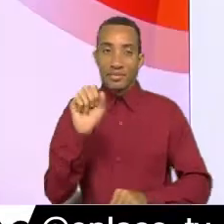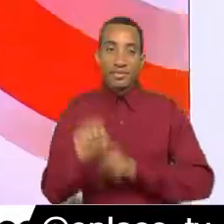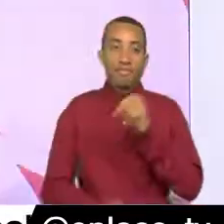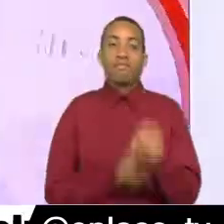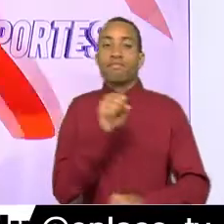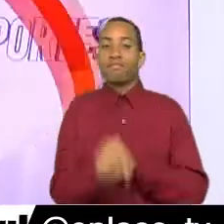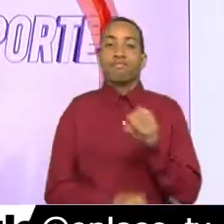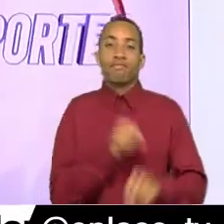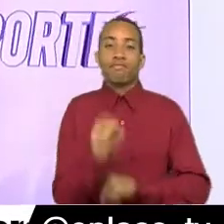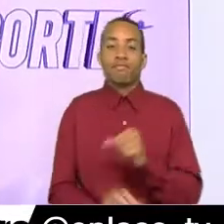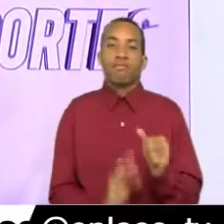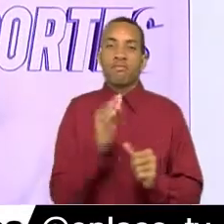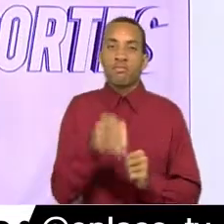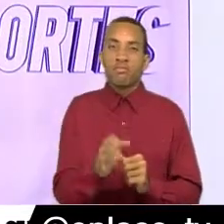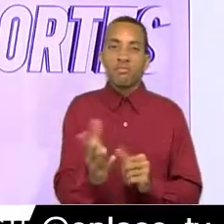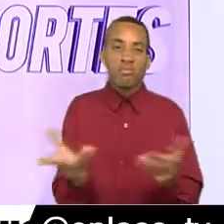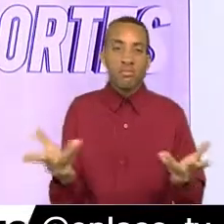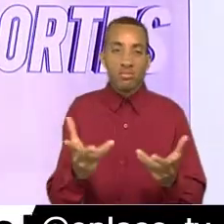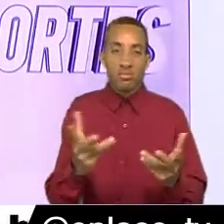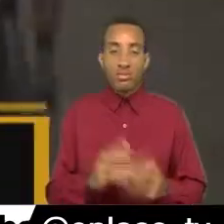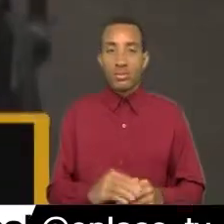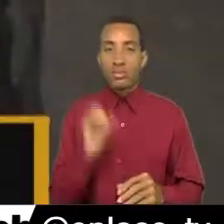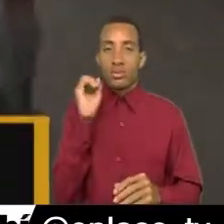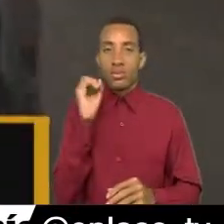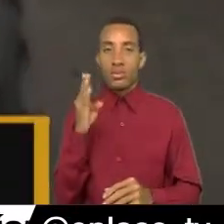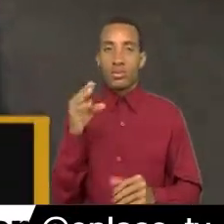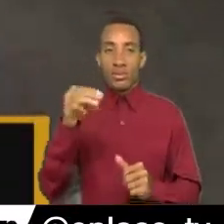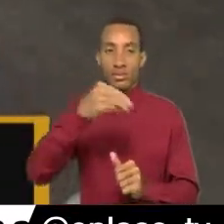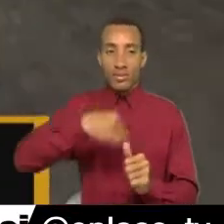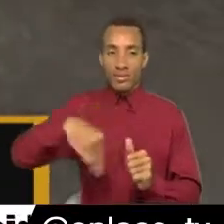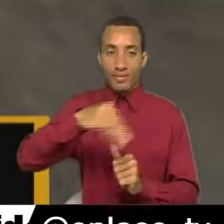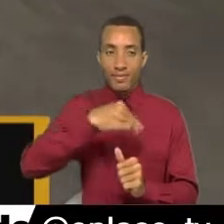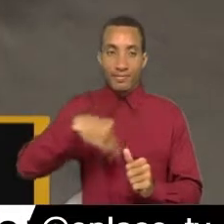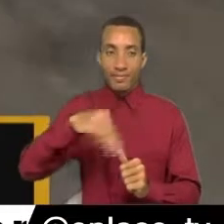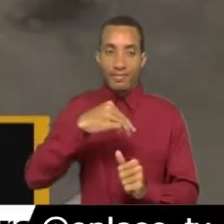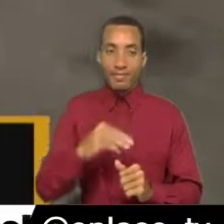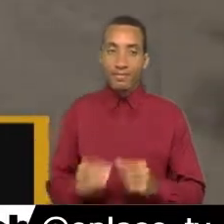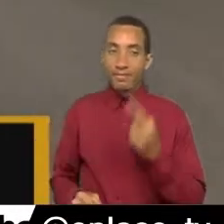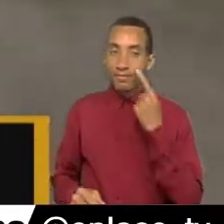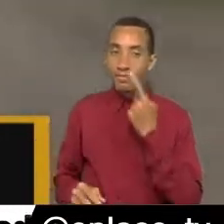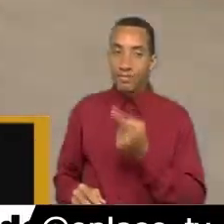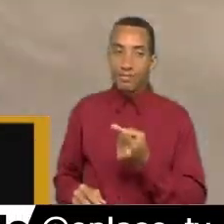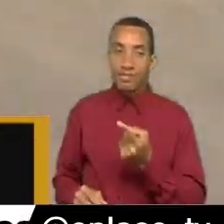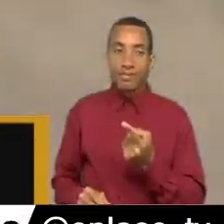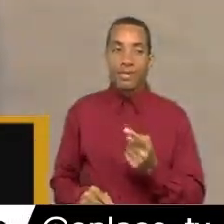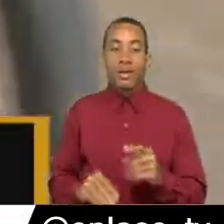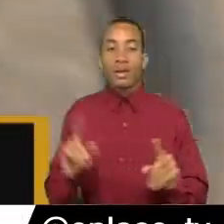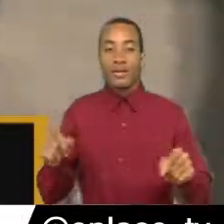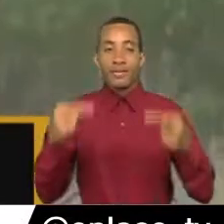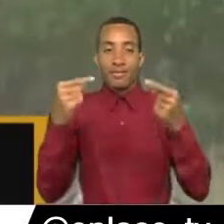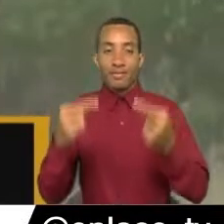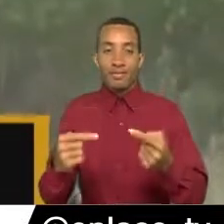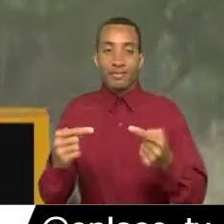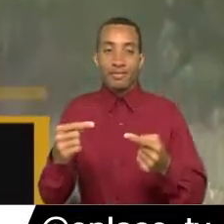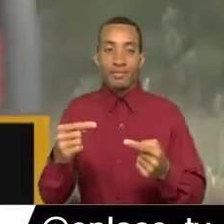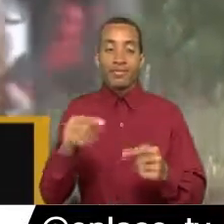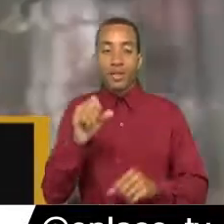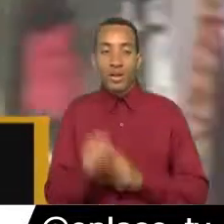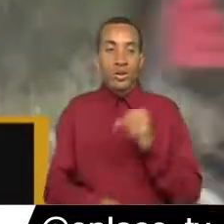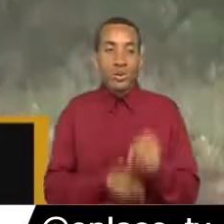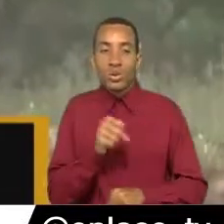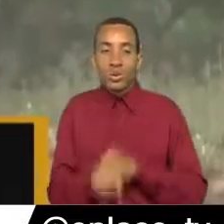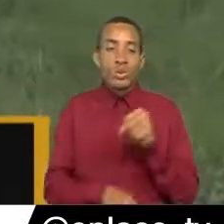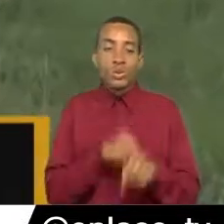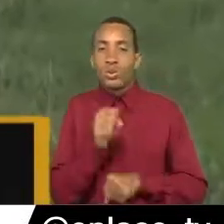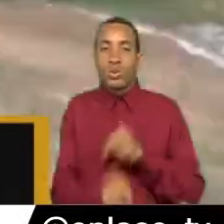balance de esta espectacular competencia. En la sede campestre del Club Miramar hubo las competencias el pasado domingo de ciclomontañismo programadas por